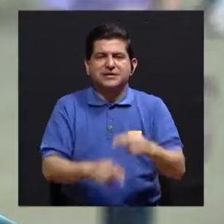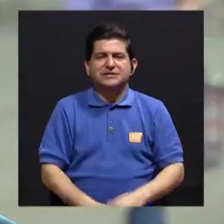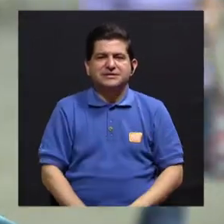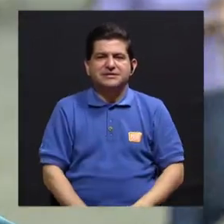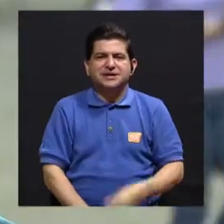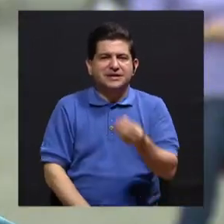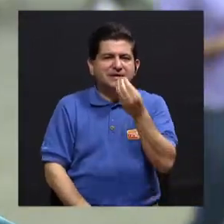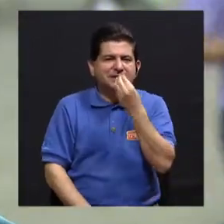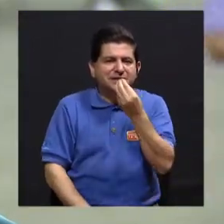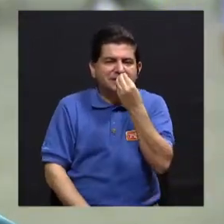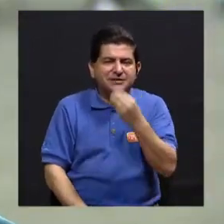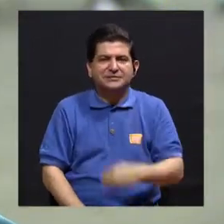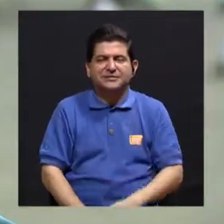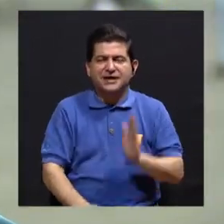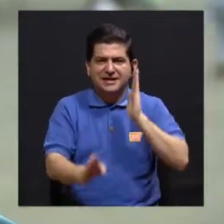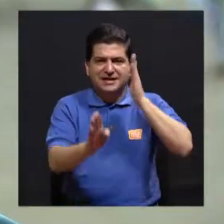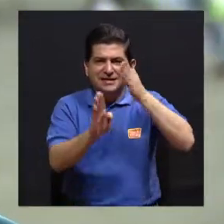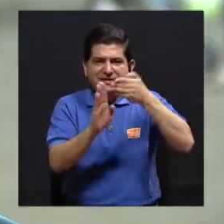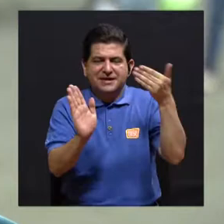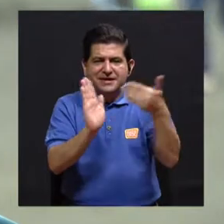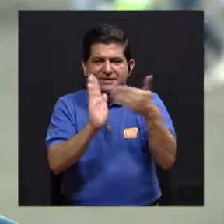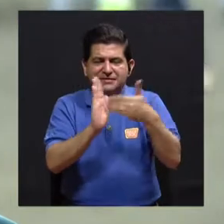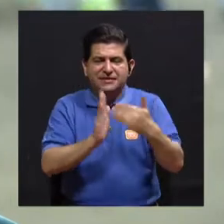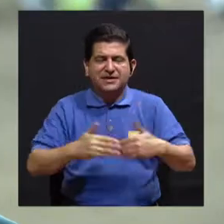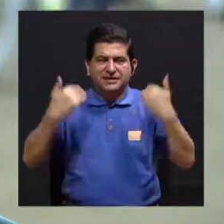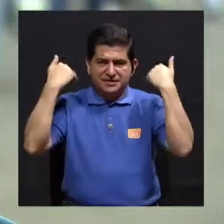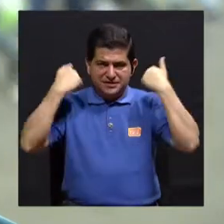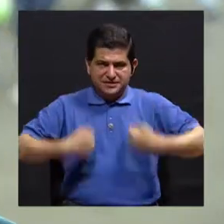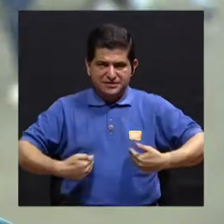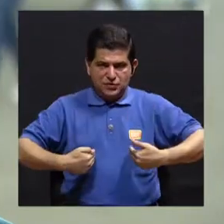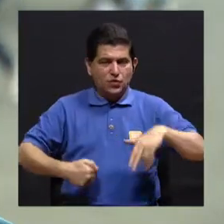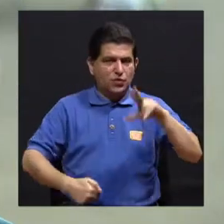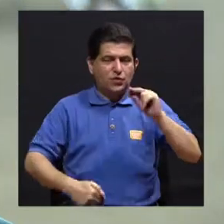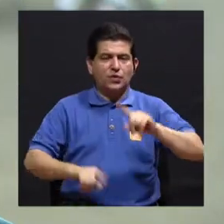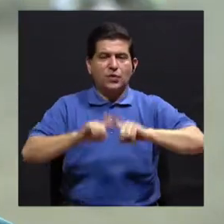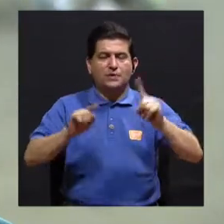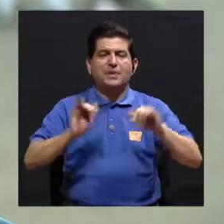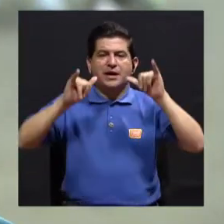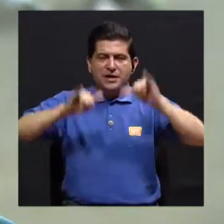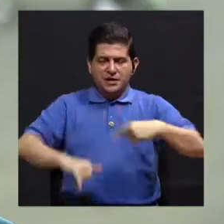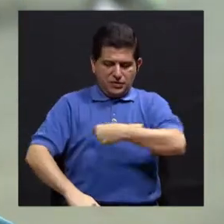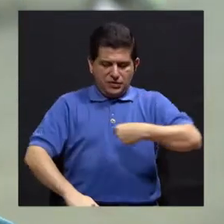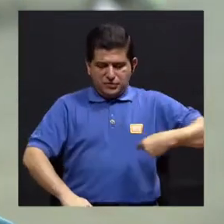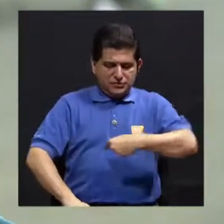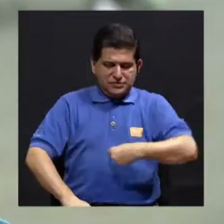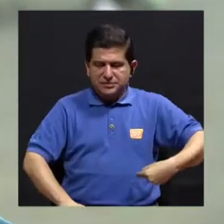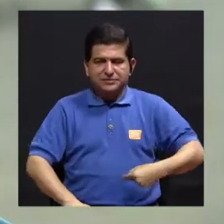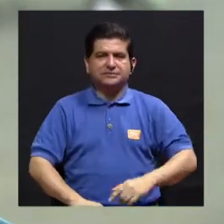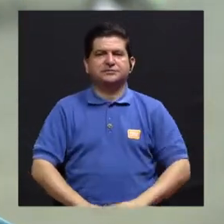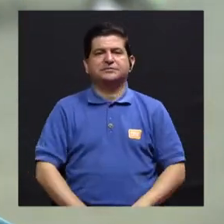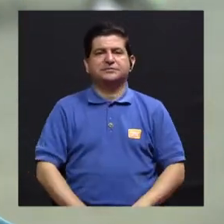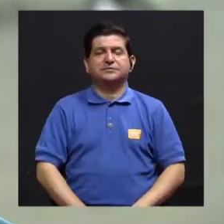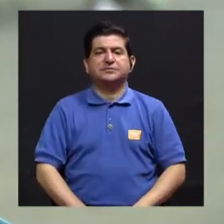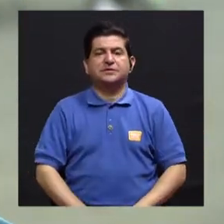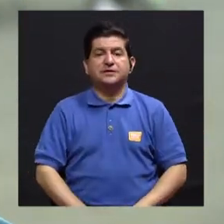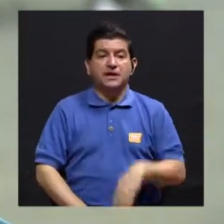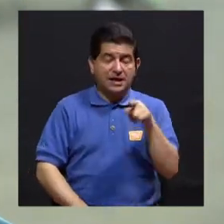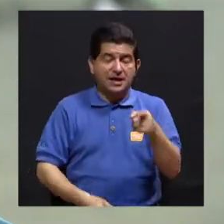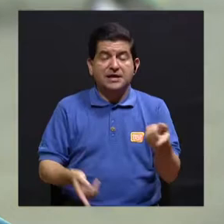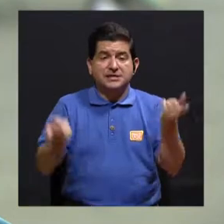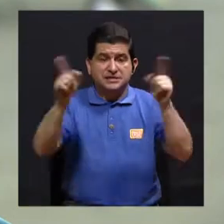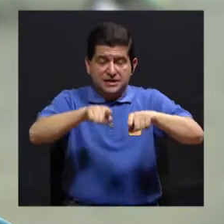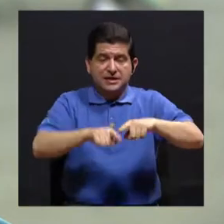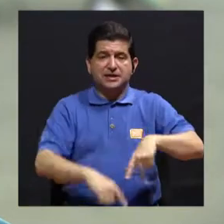¿verdad? Las que no van a causar un daño directo al ser humano, pero van a estar en el intestino. Estas son las de mayor prevalencia en cuanto a